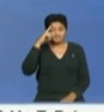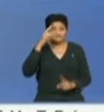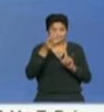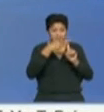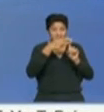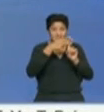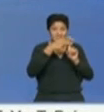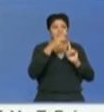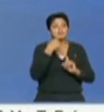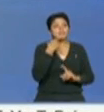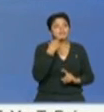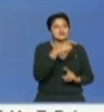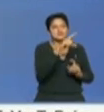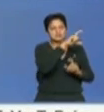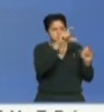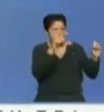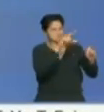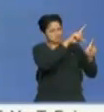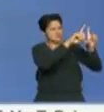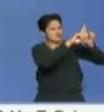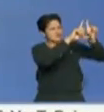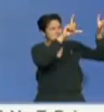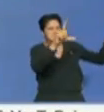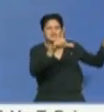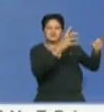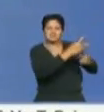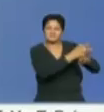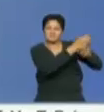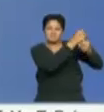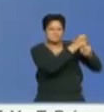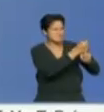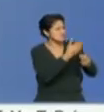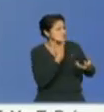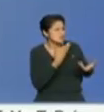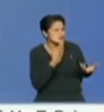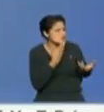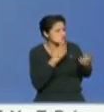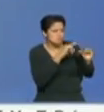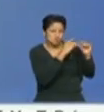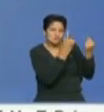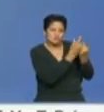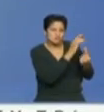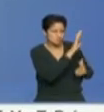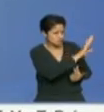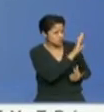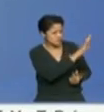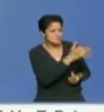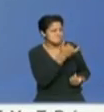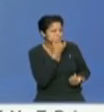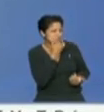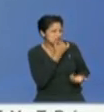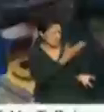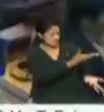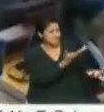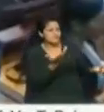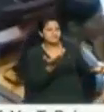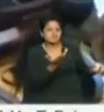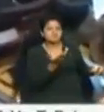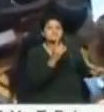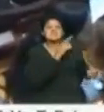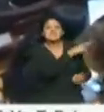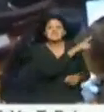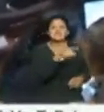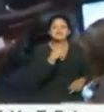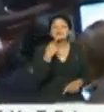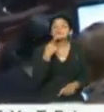de Twitter, calificó de cinismo en su más alto nivel a la postura empresarial sobre medicina prepagada, quienes aseguran que la